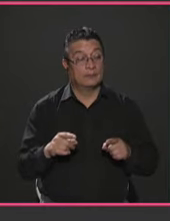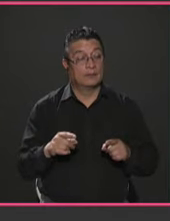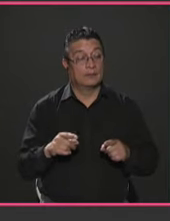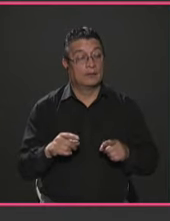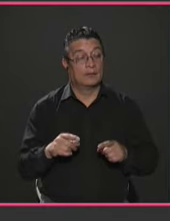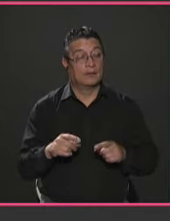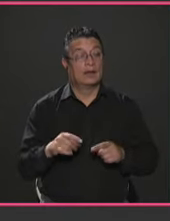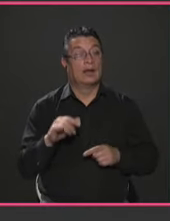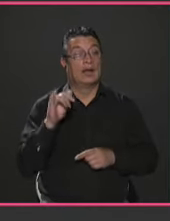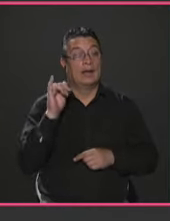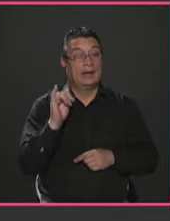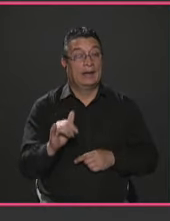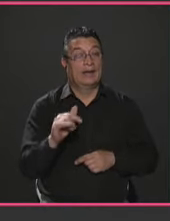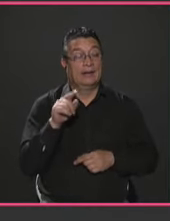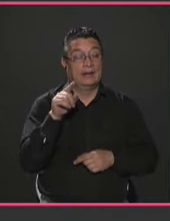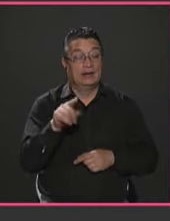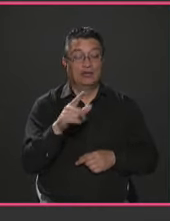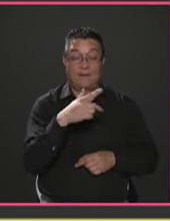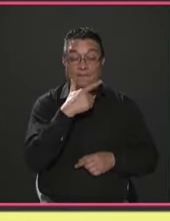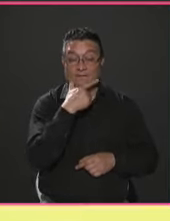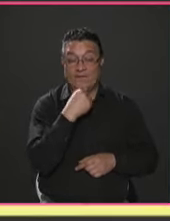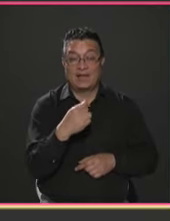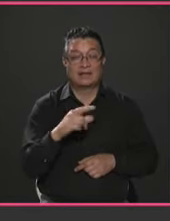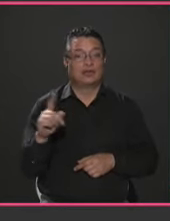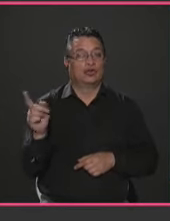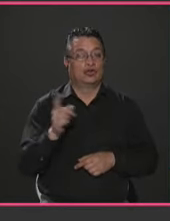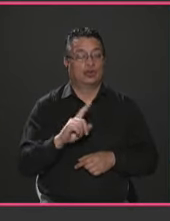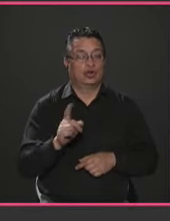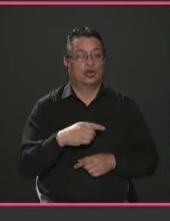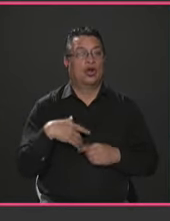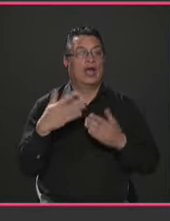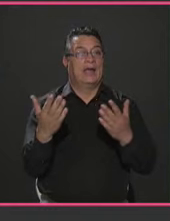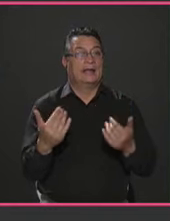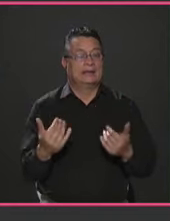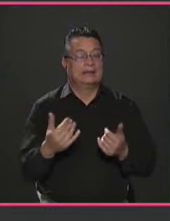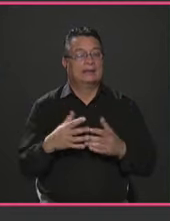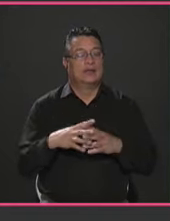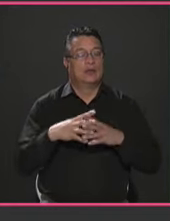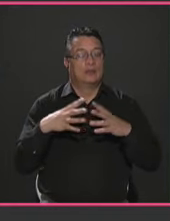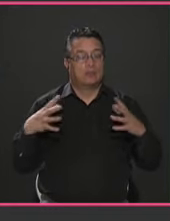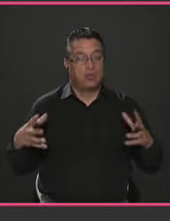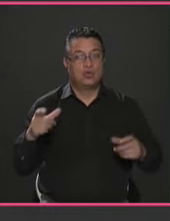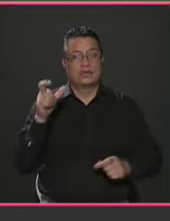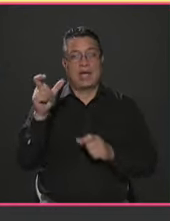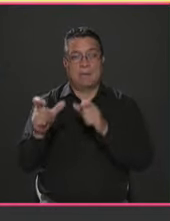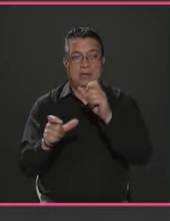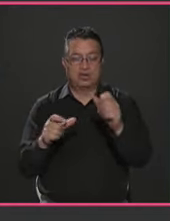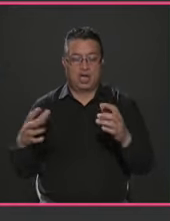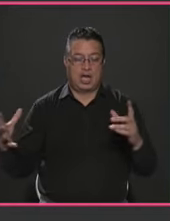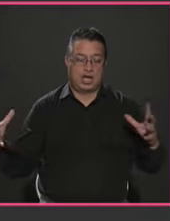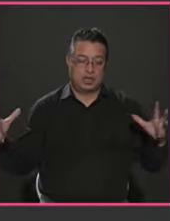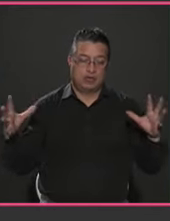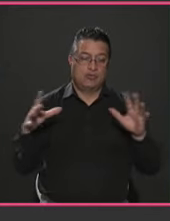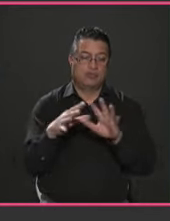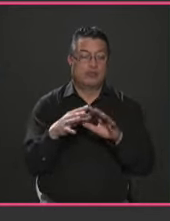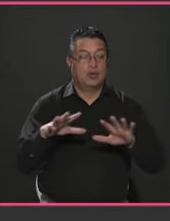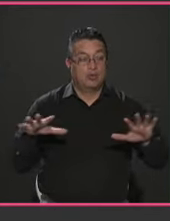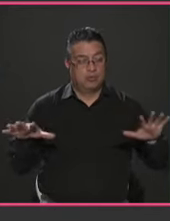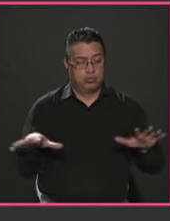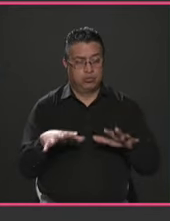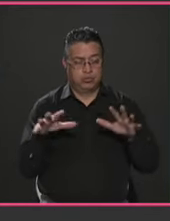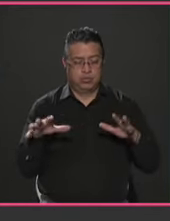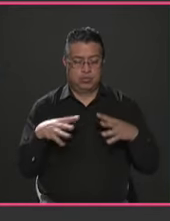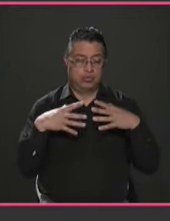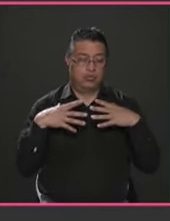y esto no no es fácil requiere una gran cantidad de personas y un esfuerzo